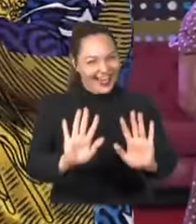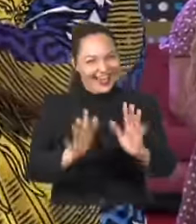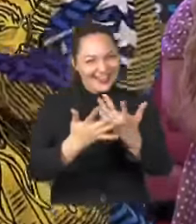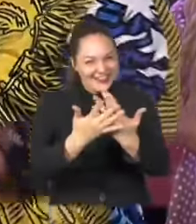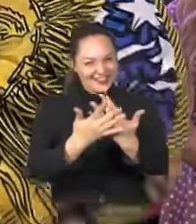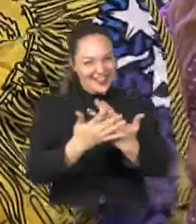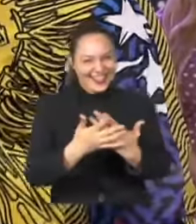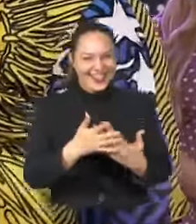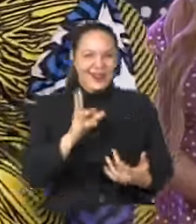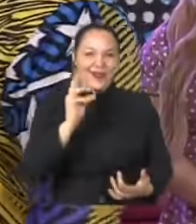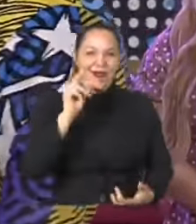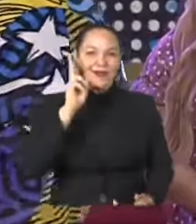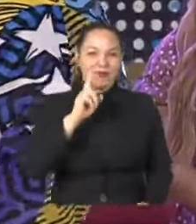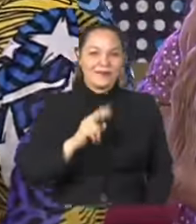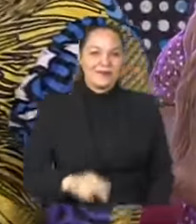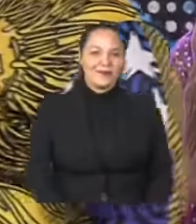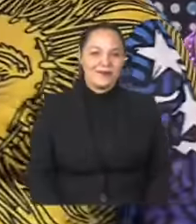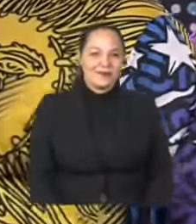Ahí va.